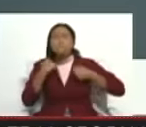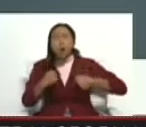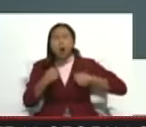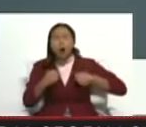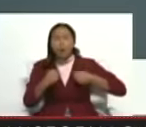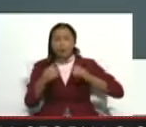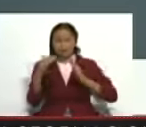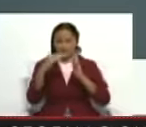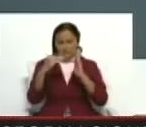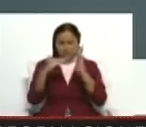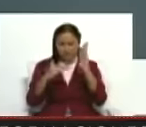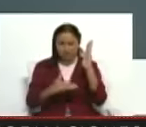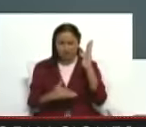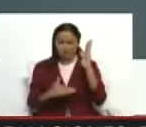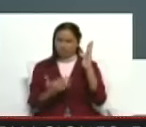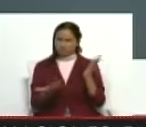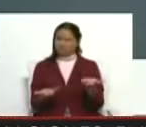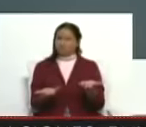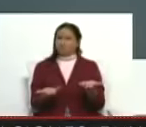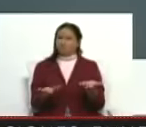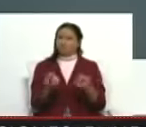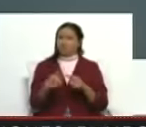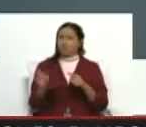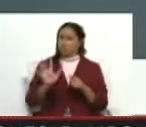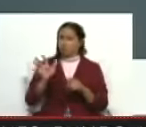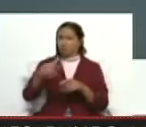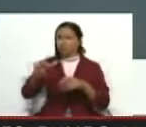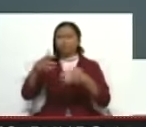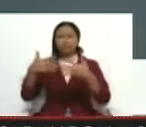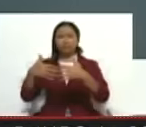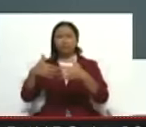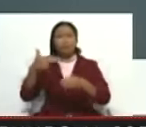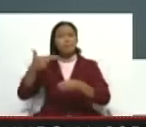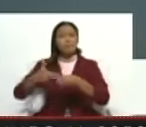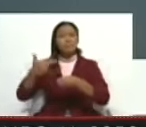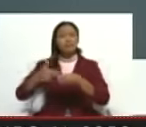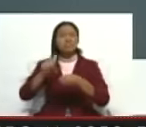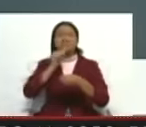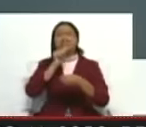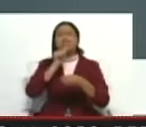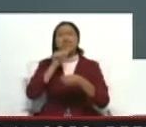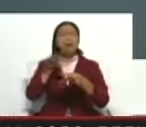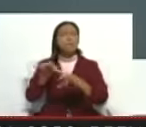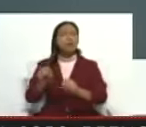Pero no, las empresas petroleras estaban en manos